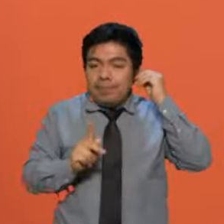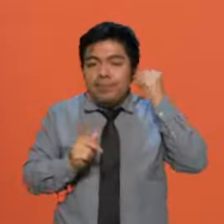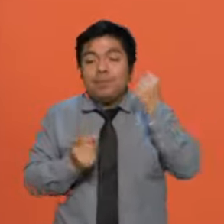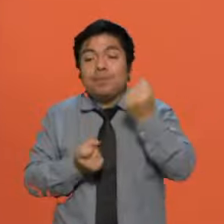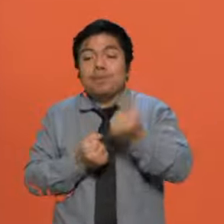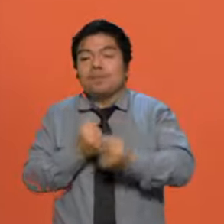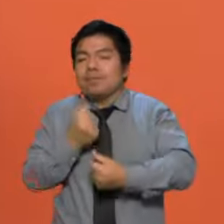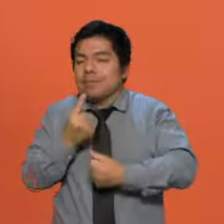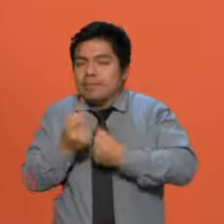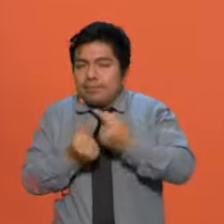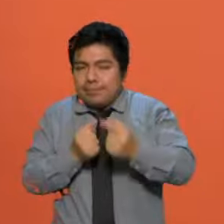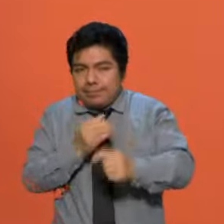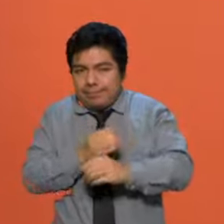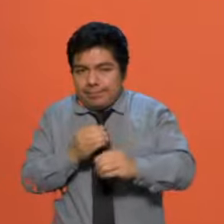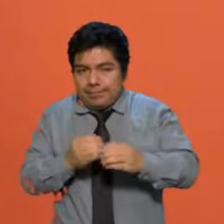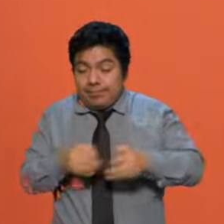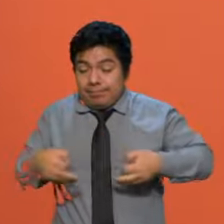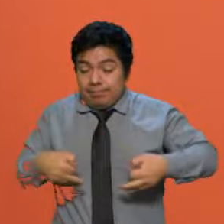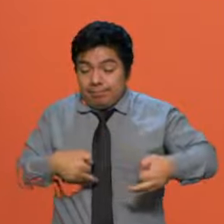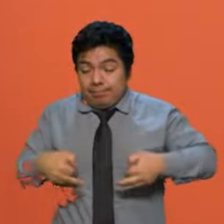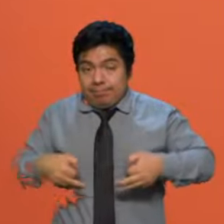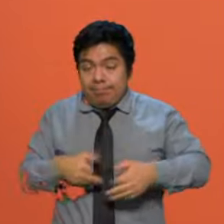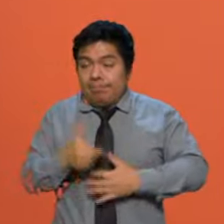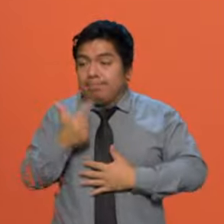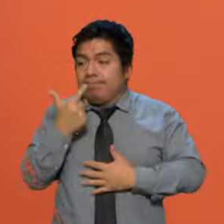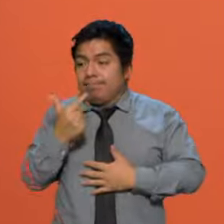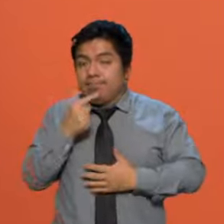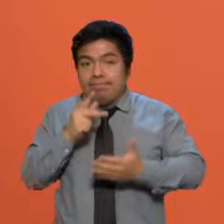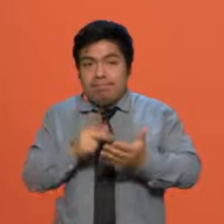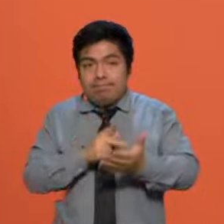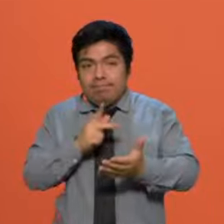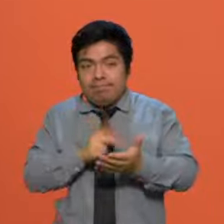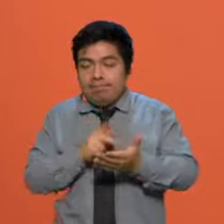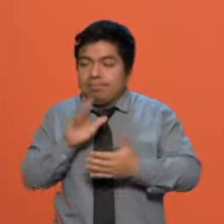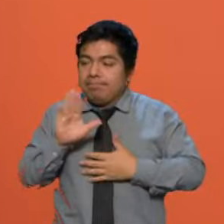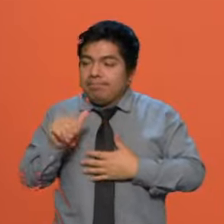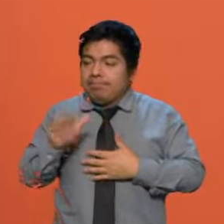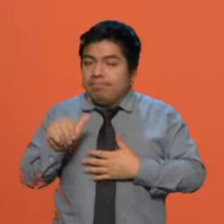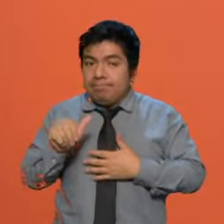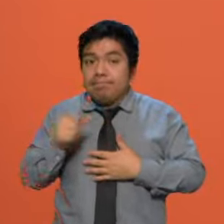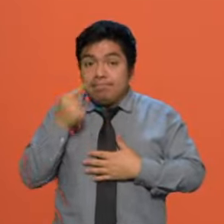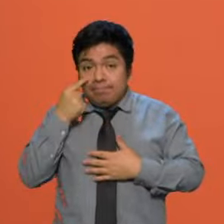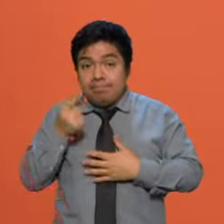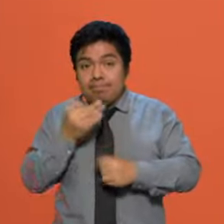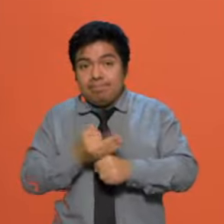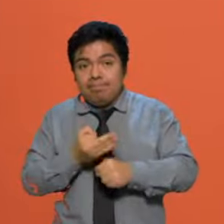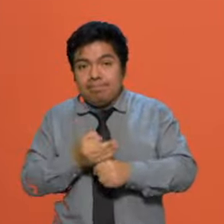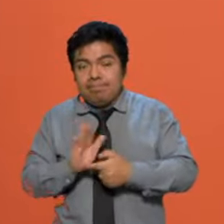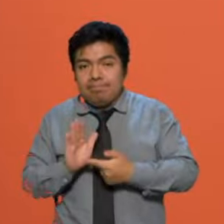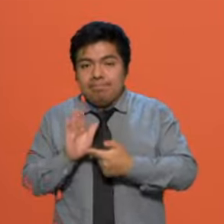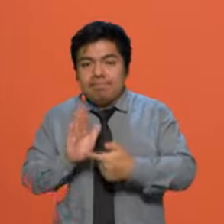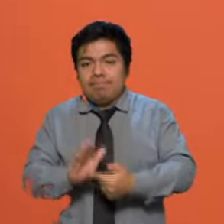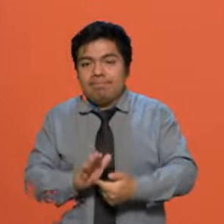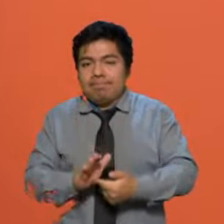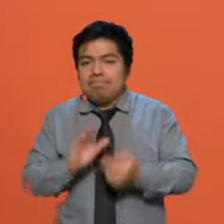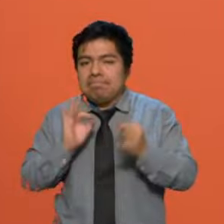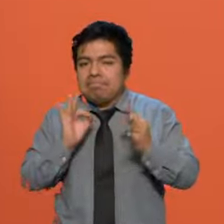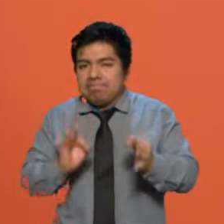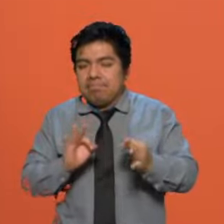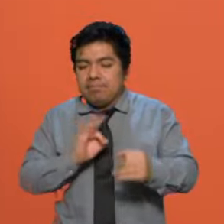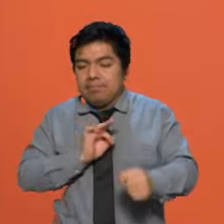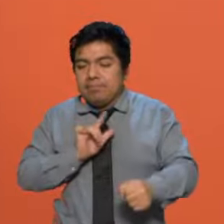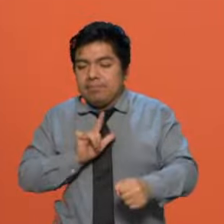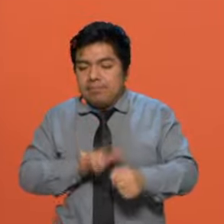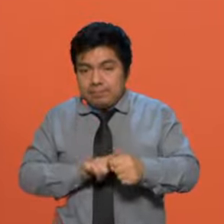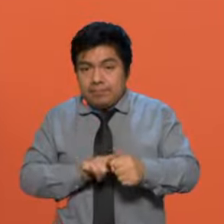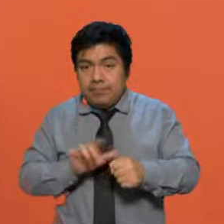algunas pistas con la obra de Siete Veces a Dios, que ahora presenta una versión bien especial, la